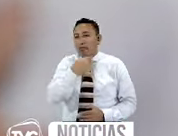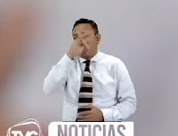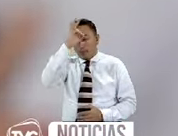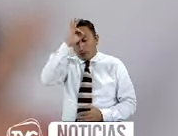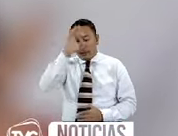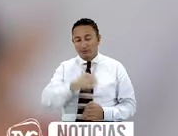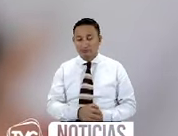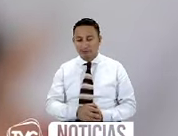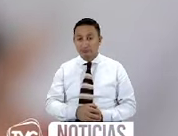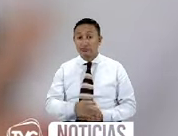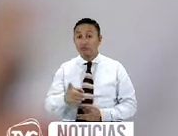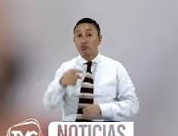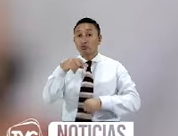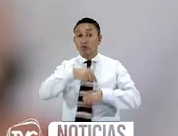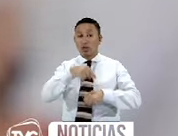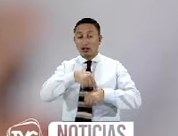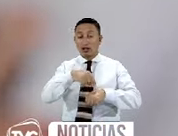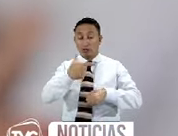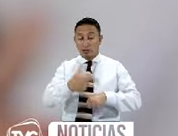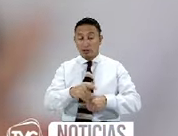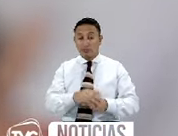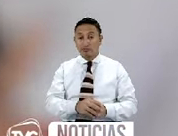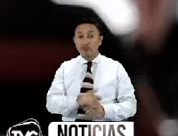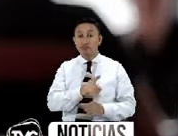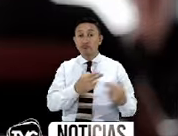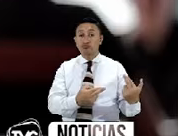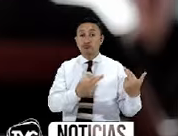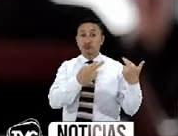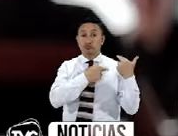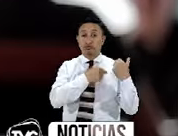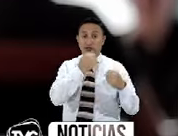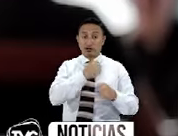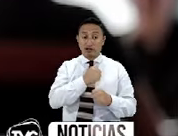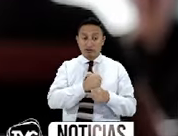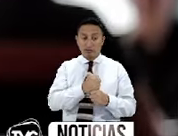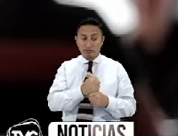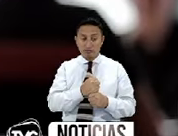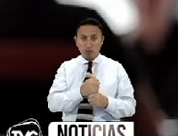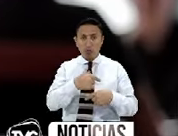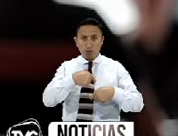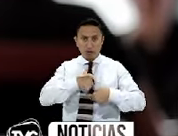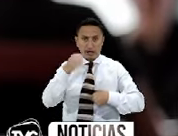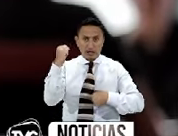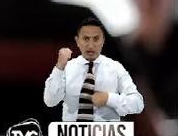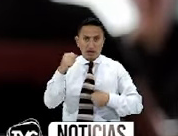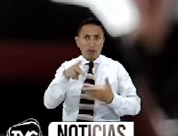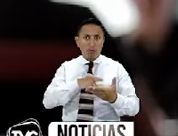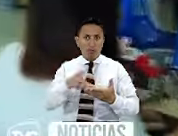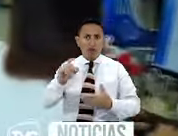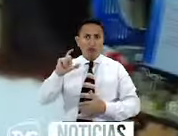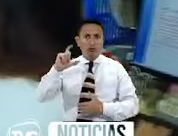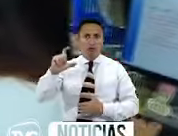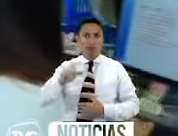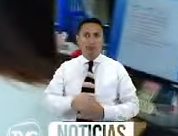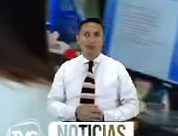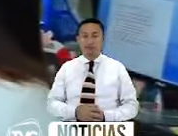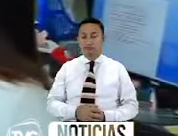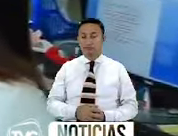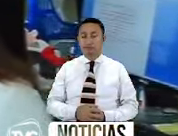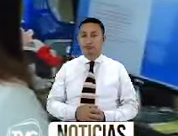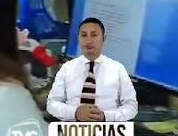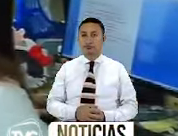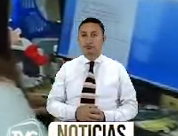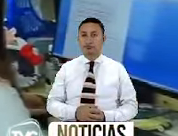el tiempo y las responsabilidades del cargo, aspiran a haber tenido derecho a una liquidación. Informó Solange